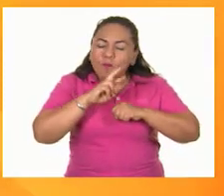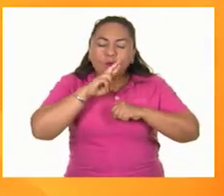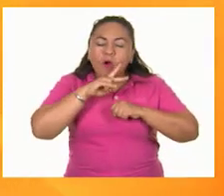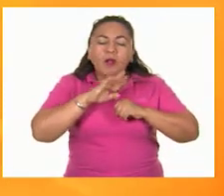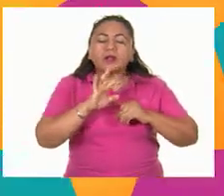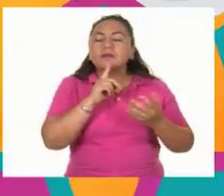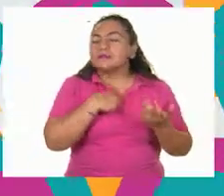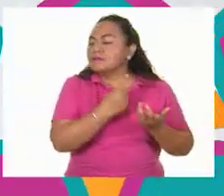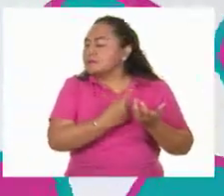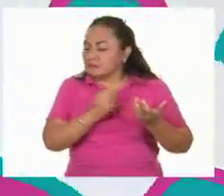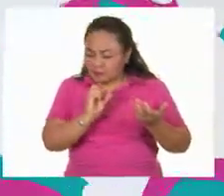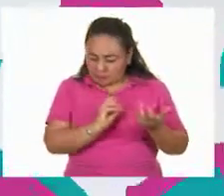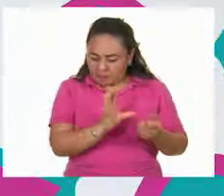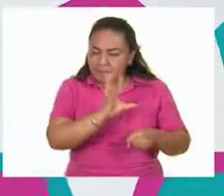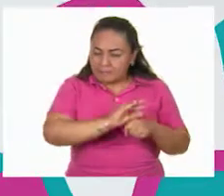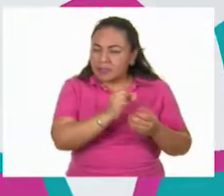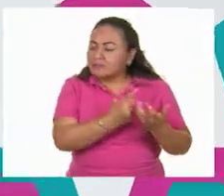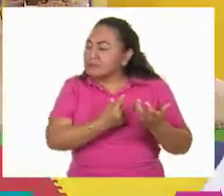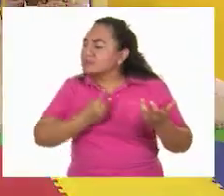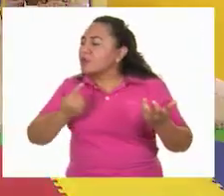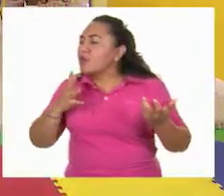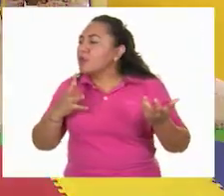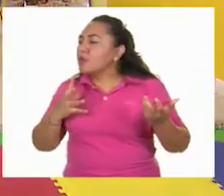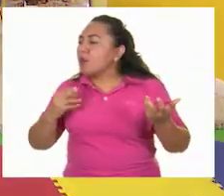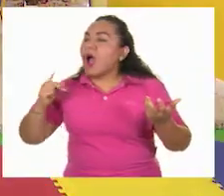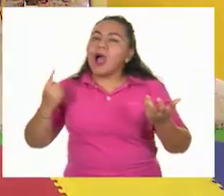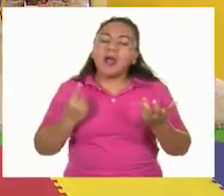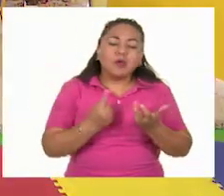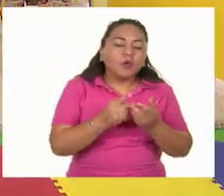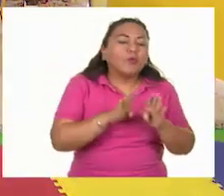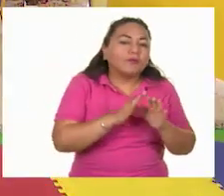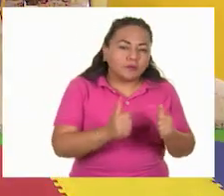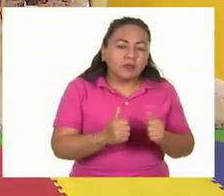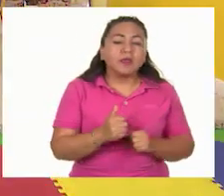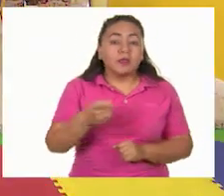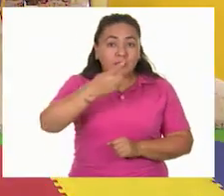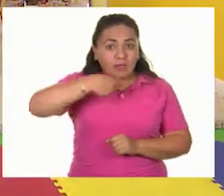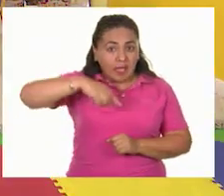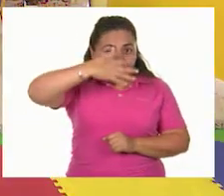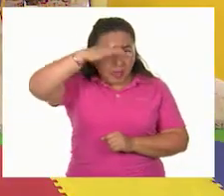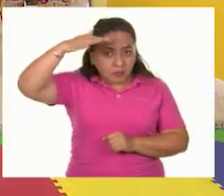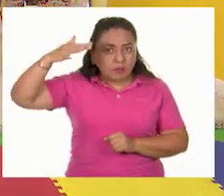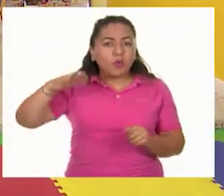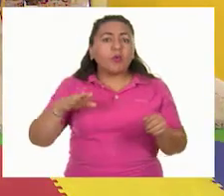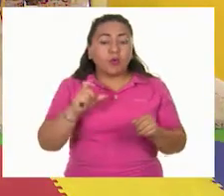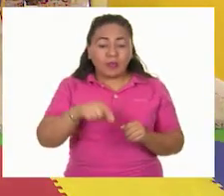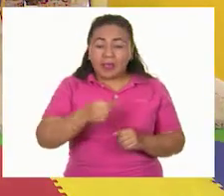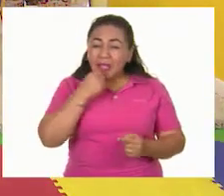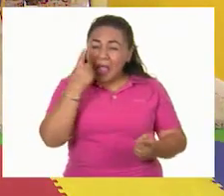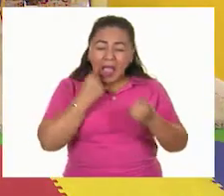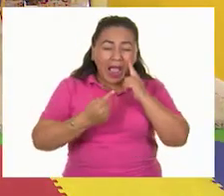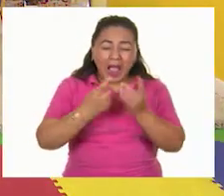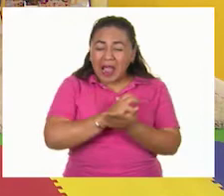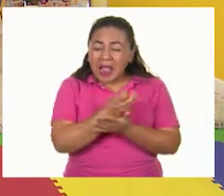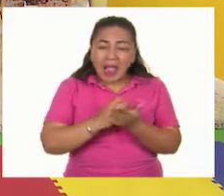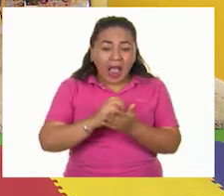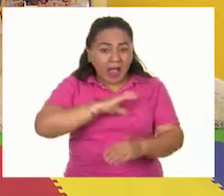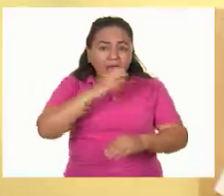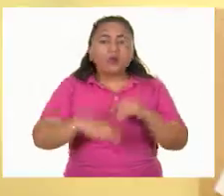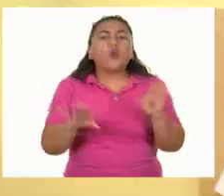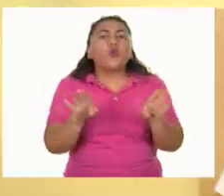está. Pero, ¿cómo debemos los adultos mostrarnos al terminar el berrinche de tu hija o